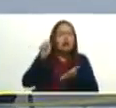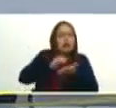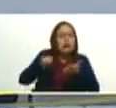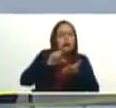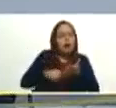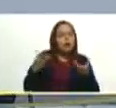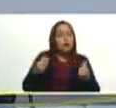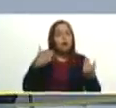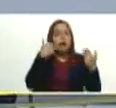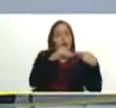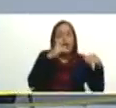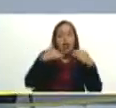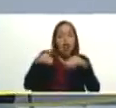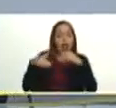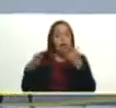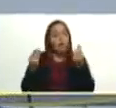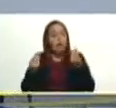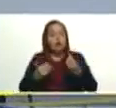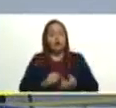tan a menudo?